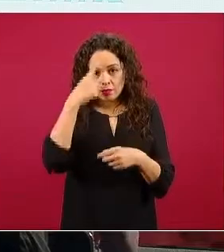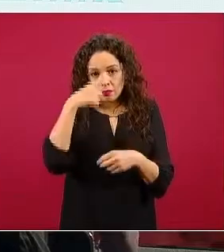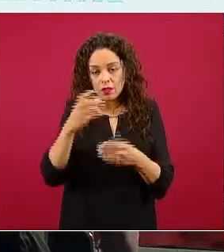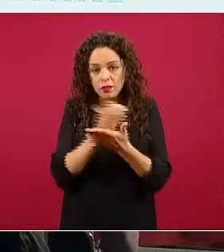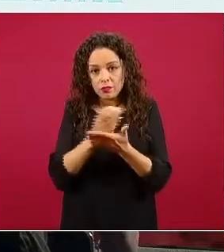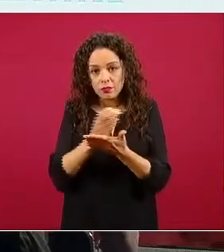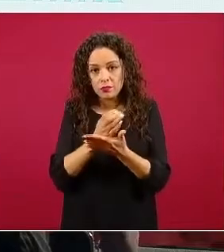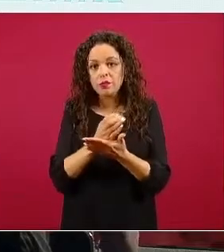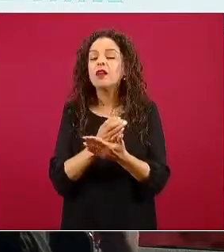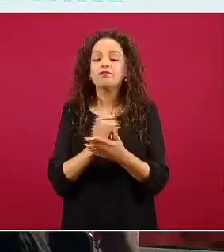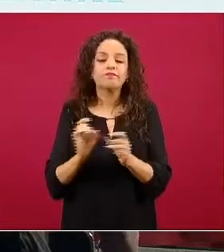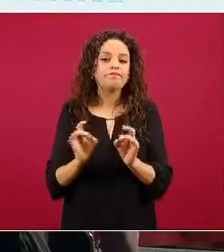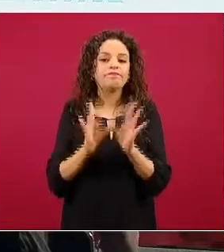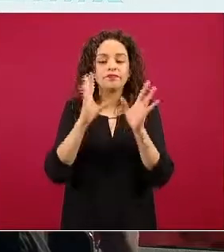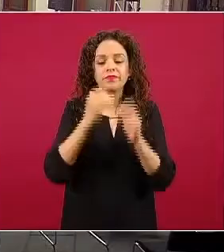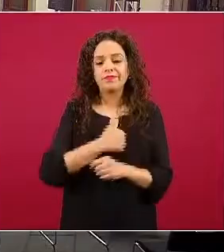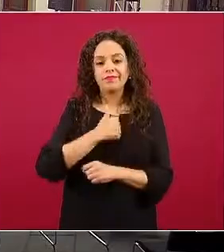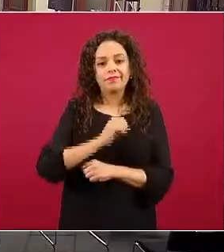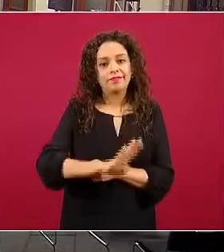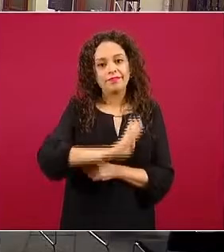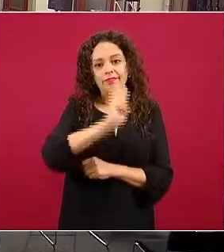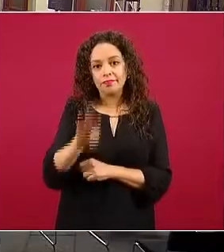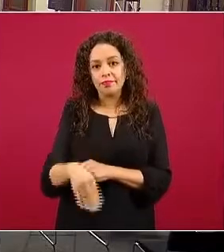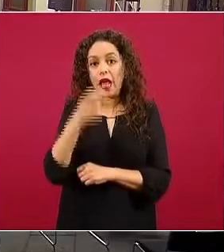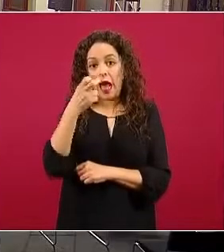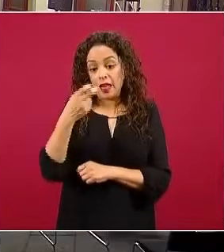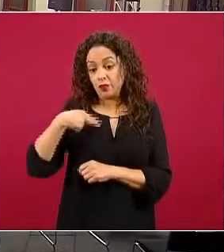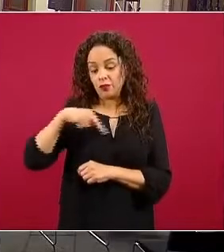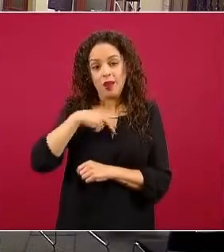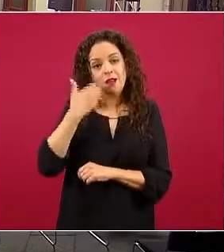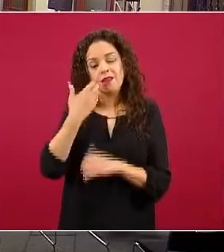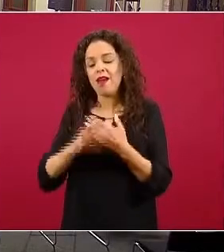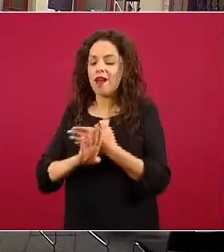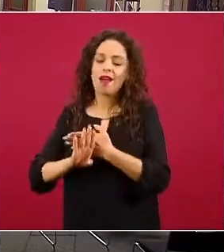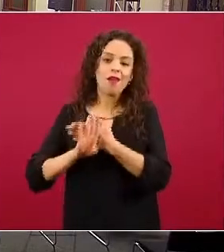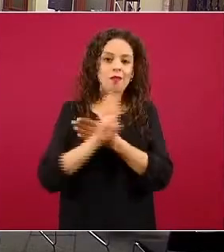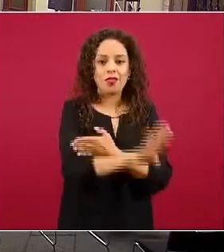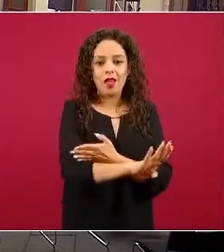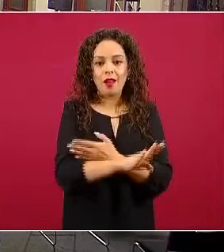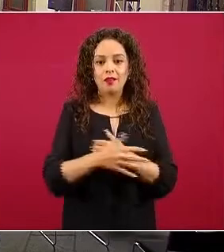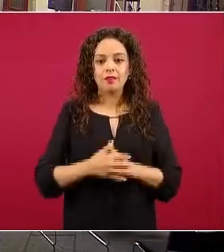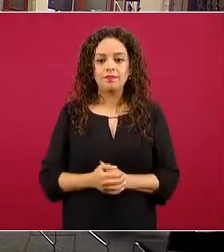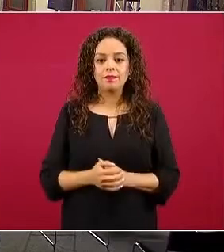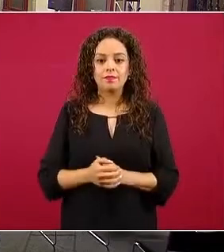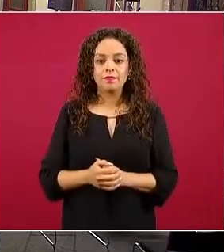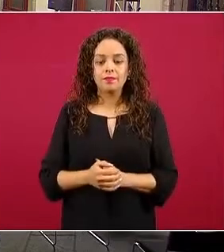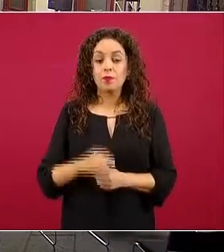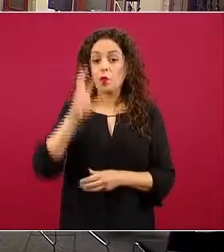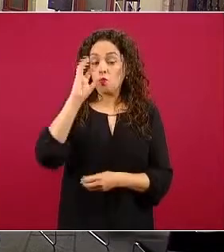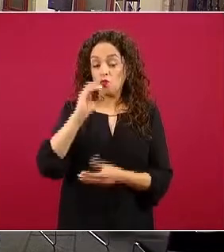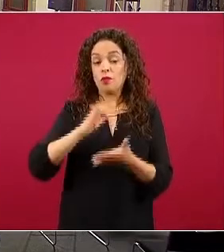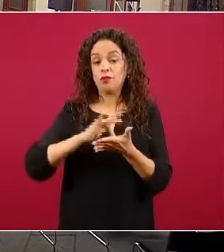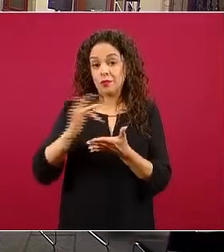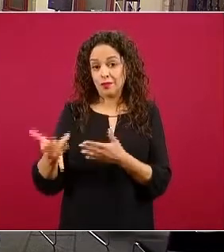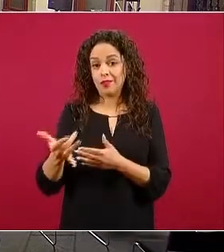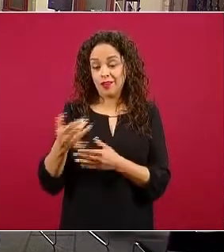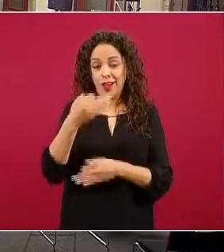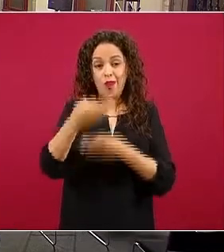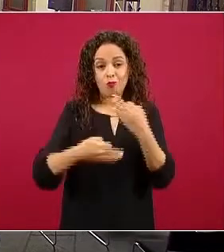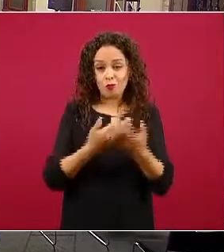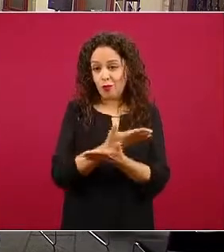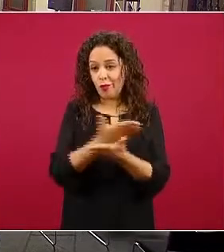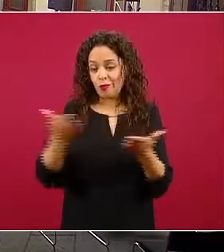y eso es lo que queremos evitar a toda costa. Muchas gracias de verdad por su atención a todas y